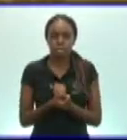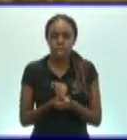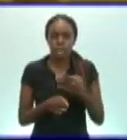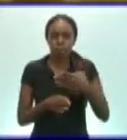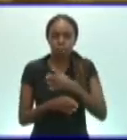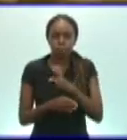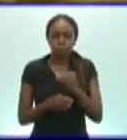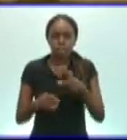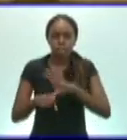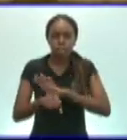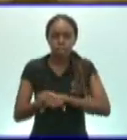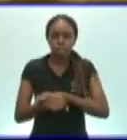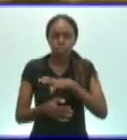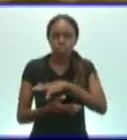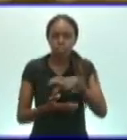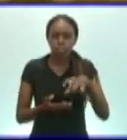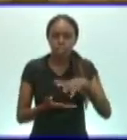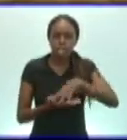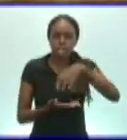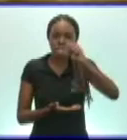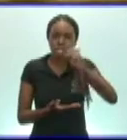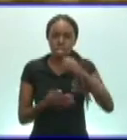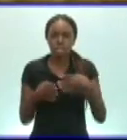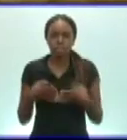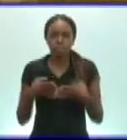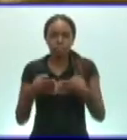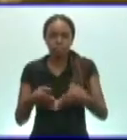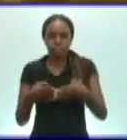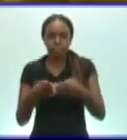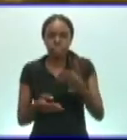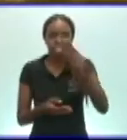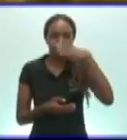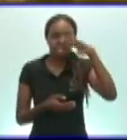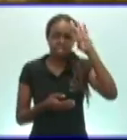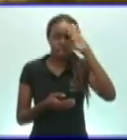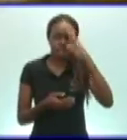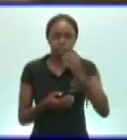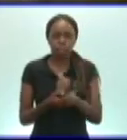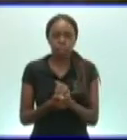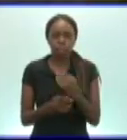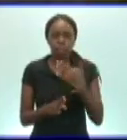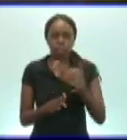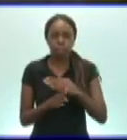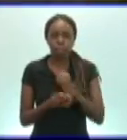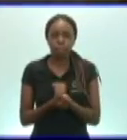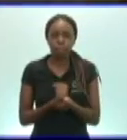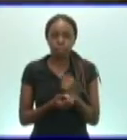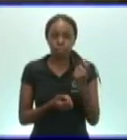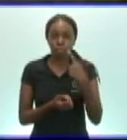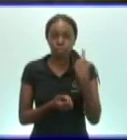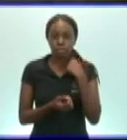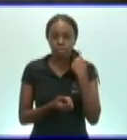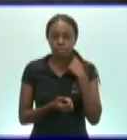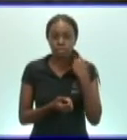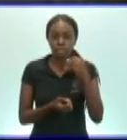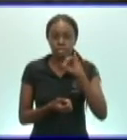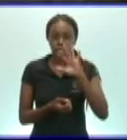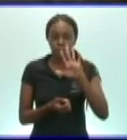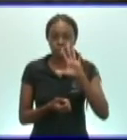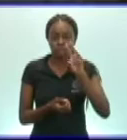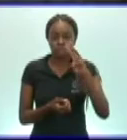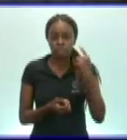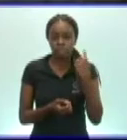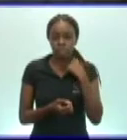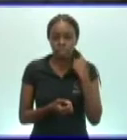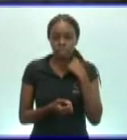prisión ubicada en el castillo de San Pedro de la Roca de Santiago de Cuba. Los primeros años de 1852 son los